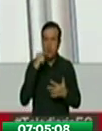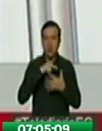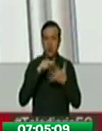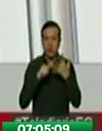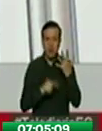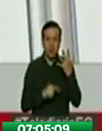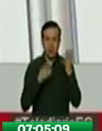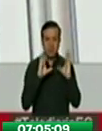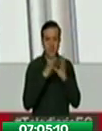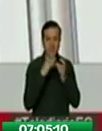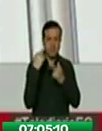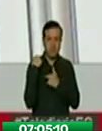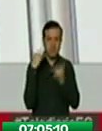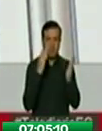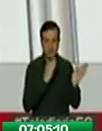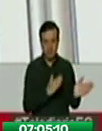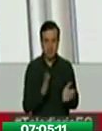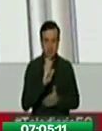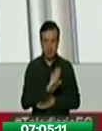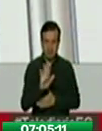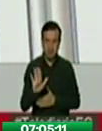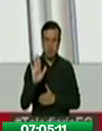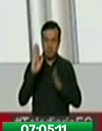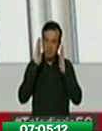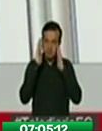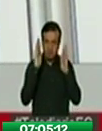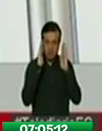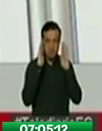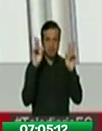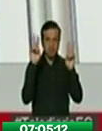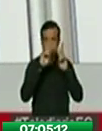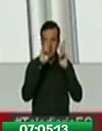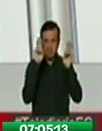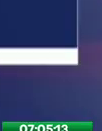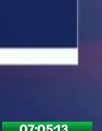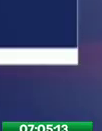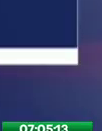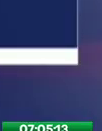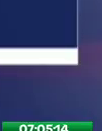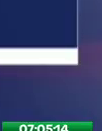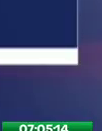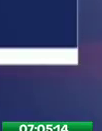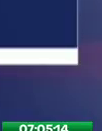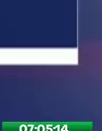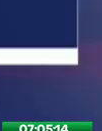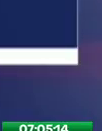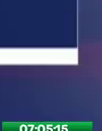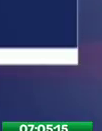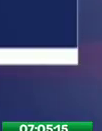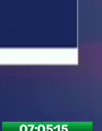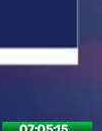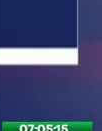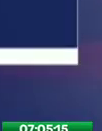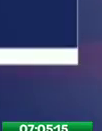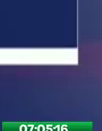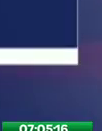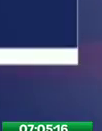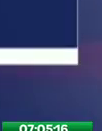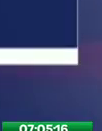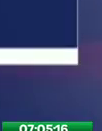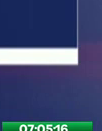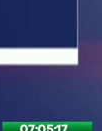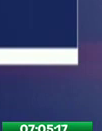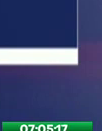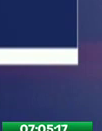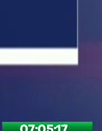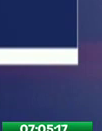unidades multicompetentes que tienen también que atender materias de flagrancia. El horario de atención matutino es de 6 de la mañana a